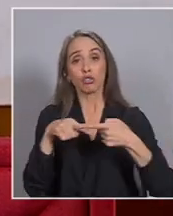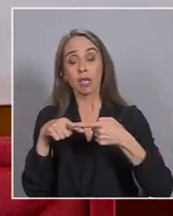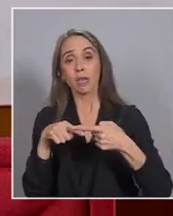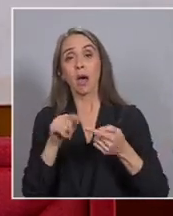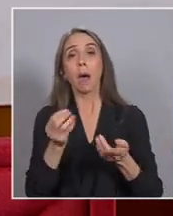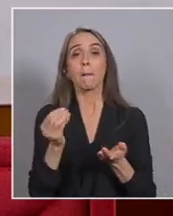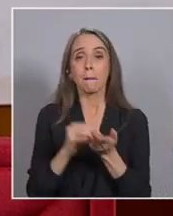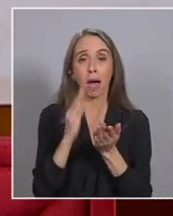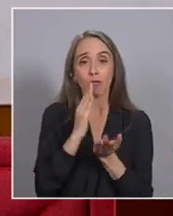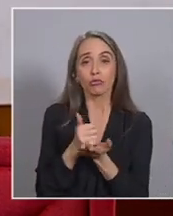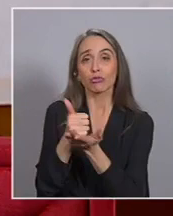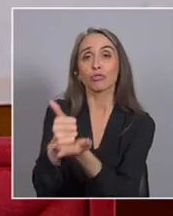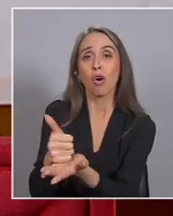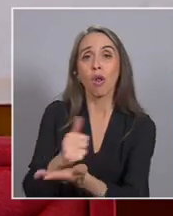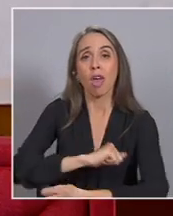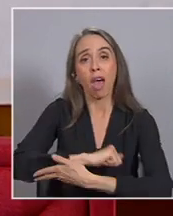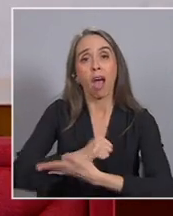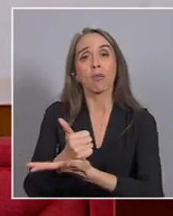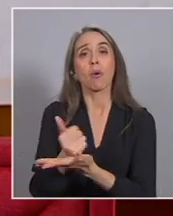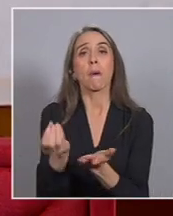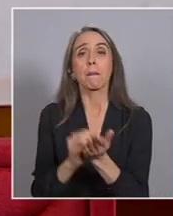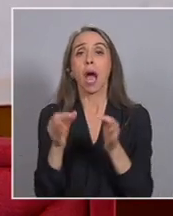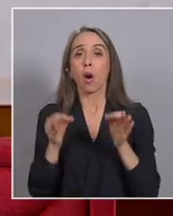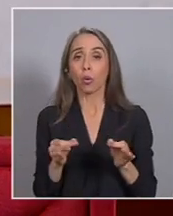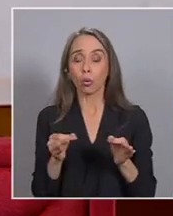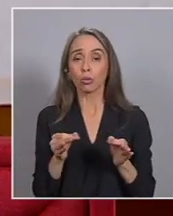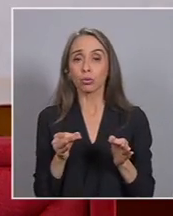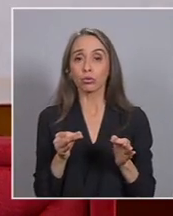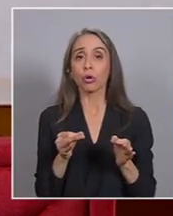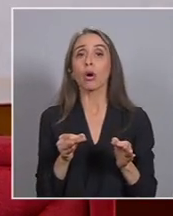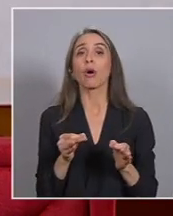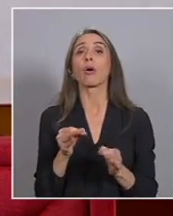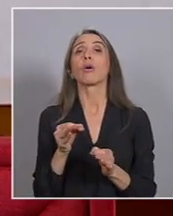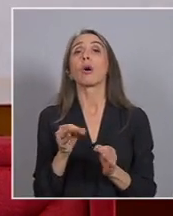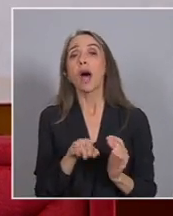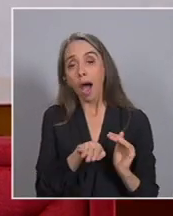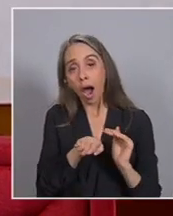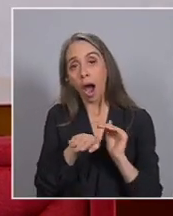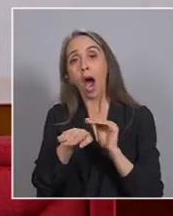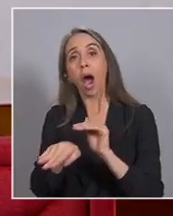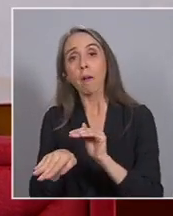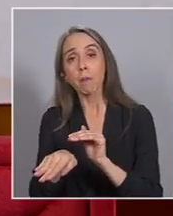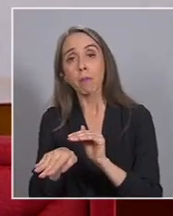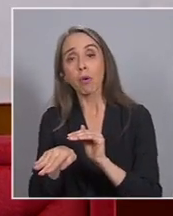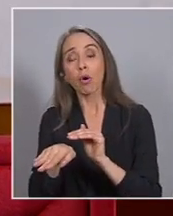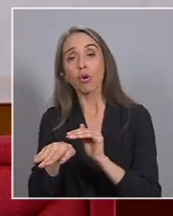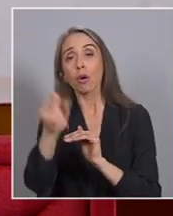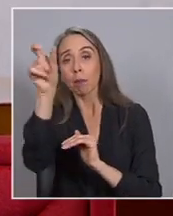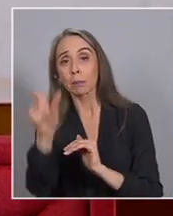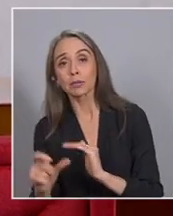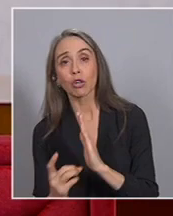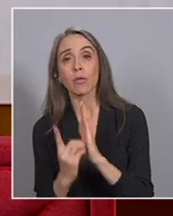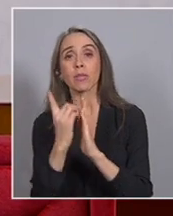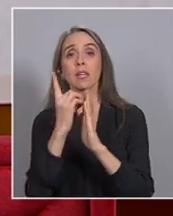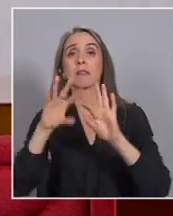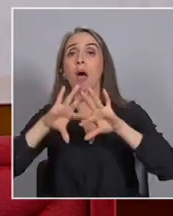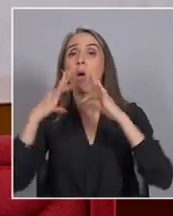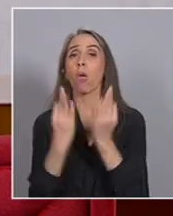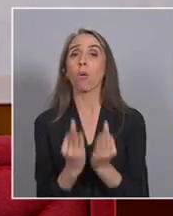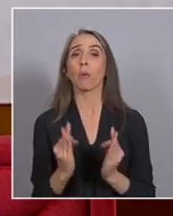más solidaria y más justa, que entregue apoyo para poder desarrollarse de manera